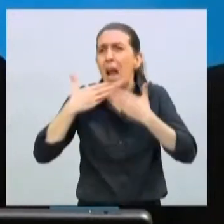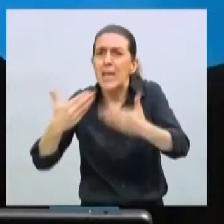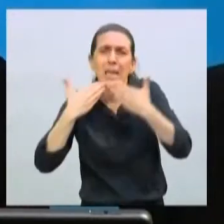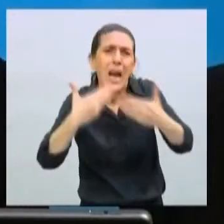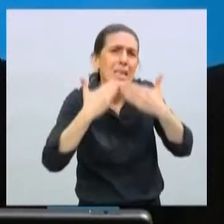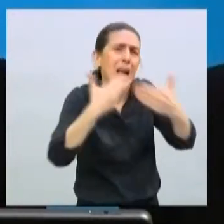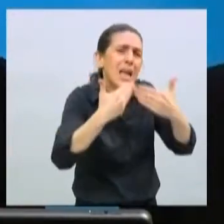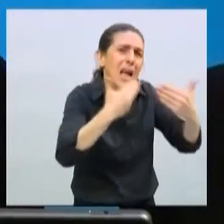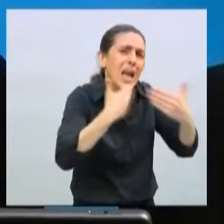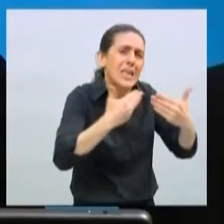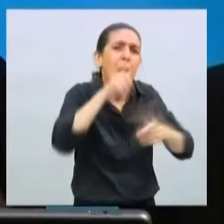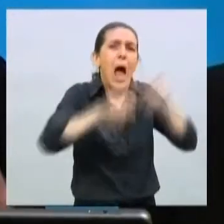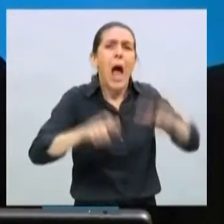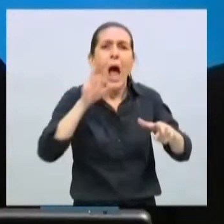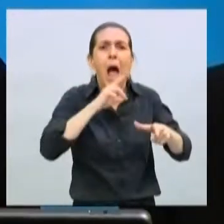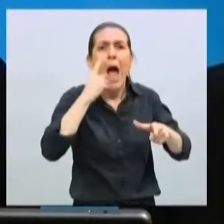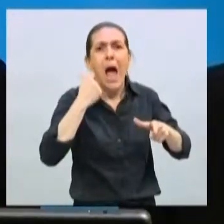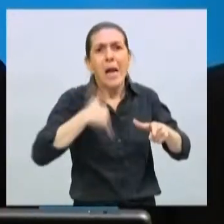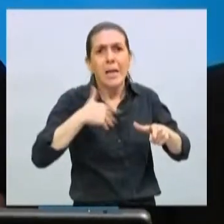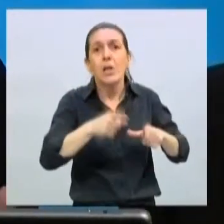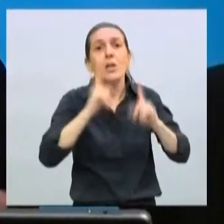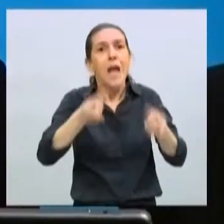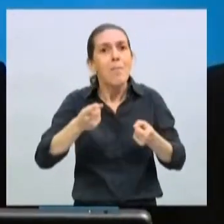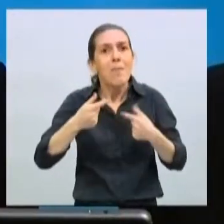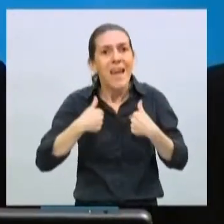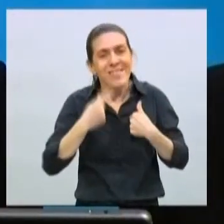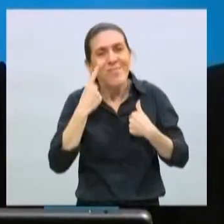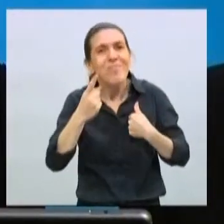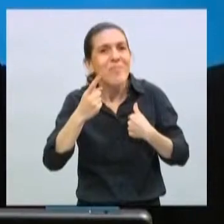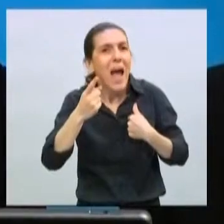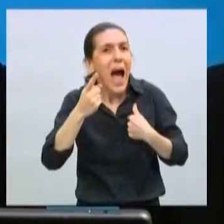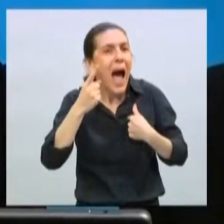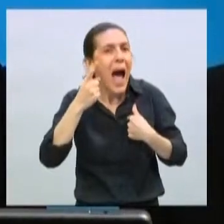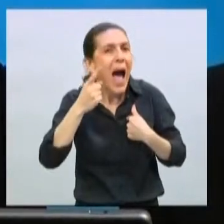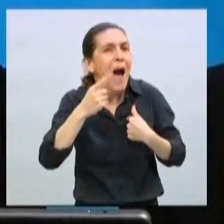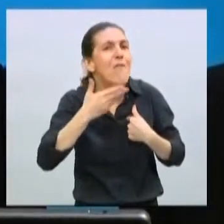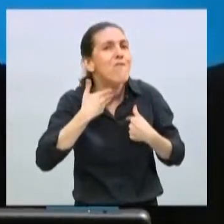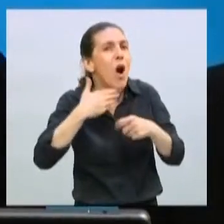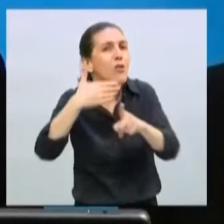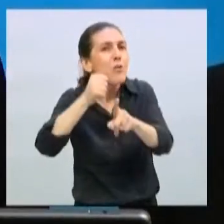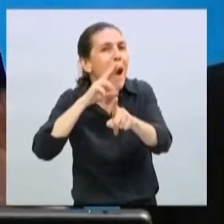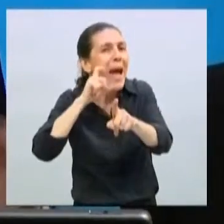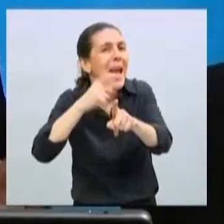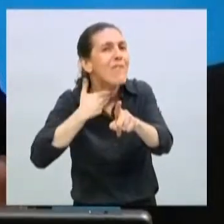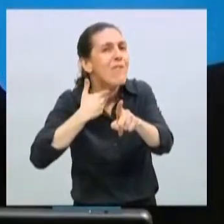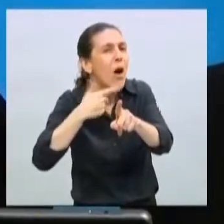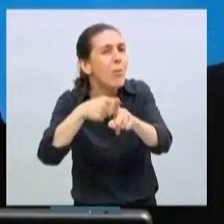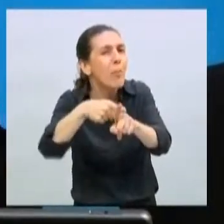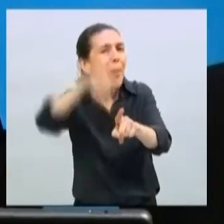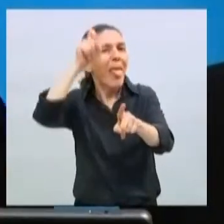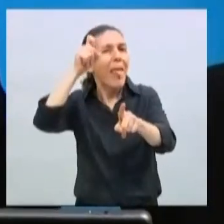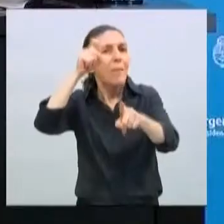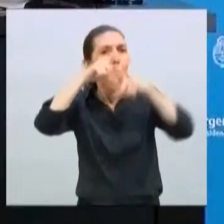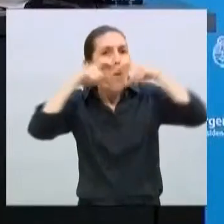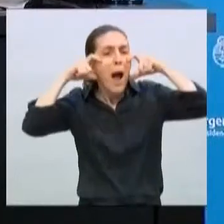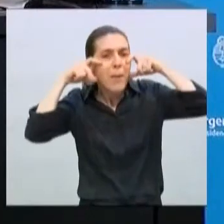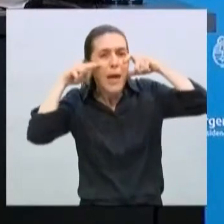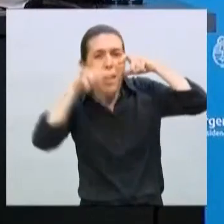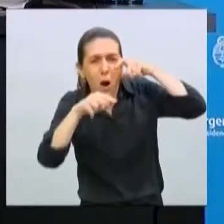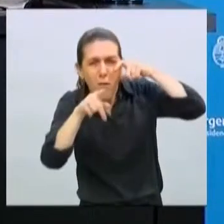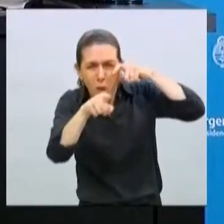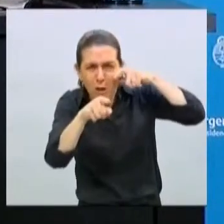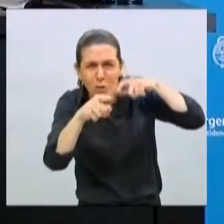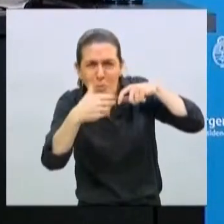que sí, a Mariel la reconozco por la voz porque tiene un barbijo que no le deja ver la cara, pero espero que seas vos,